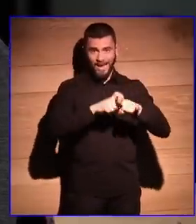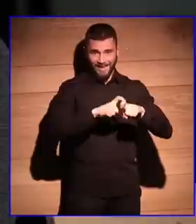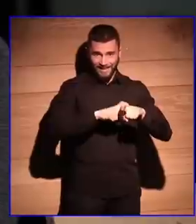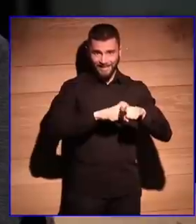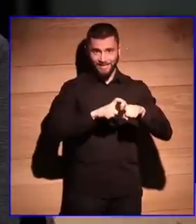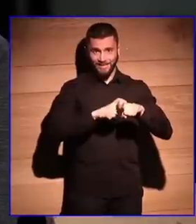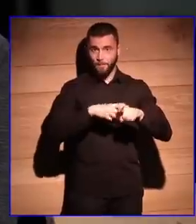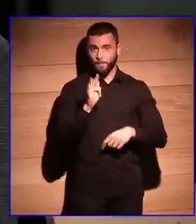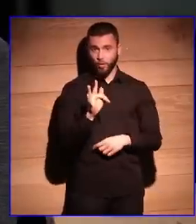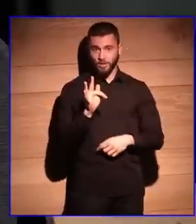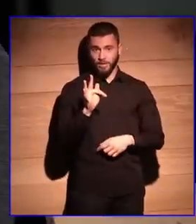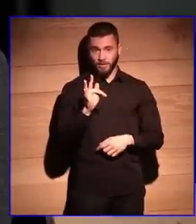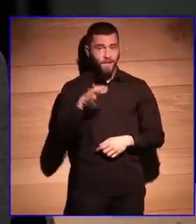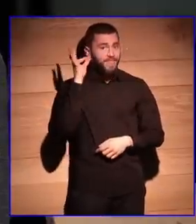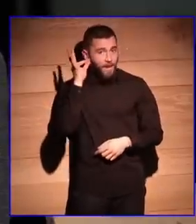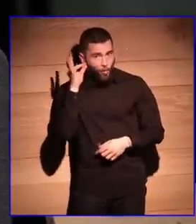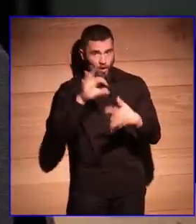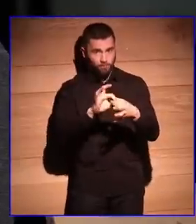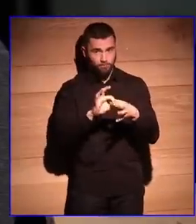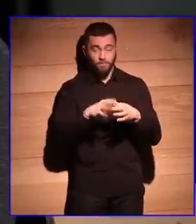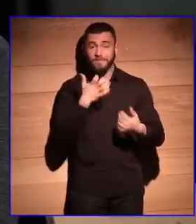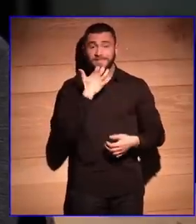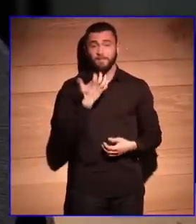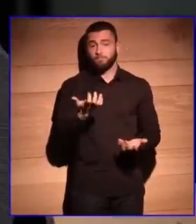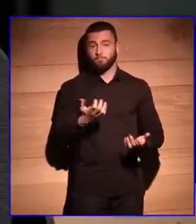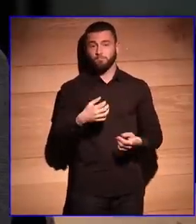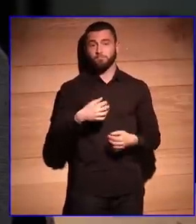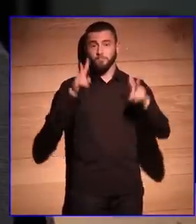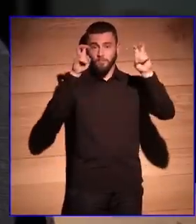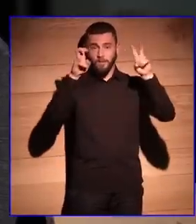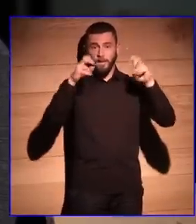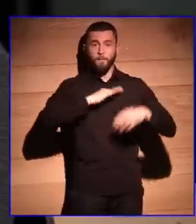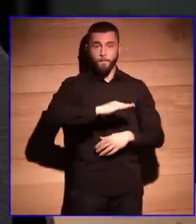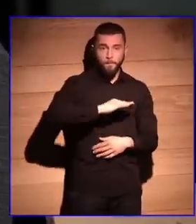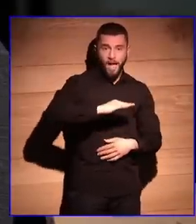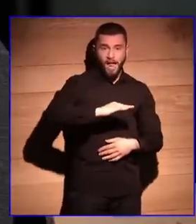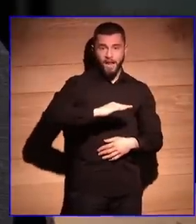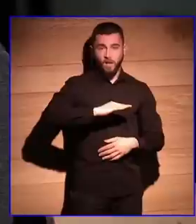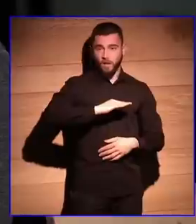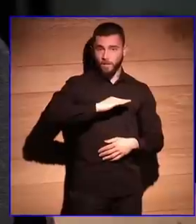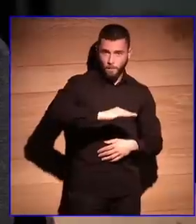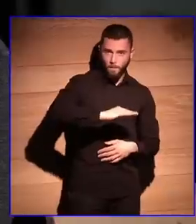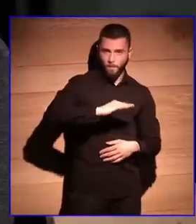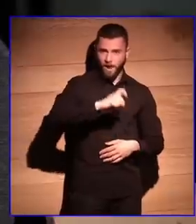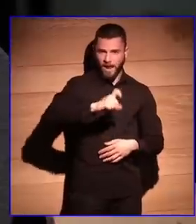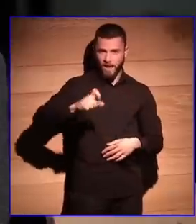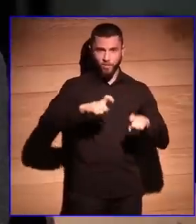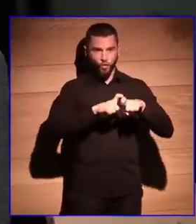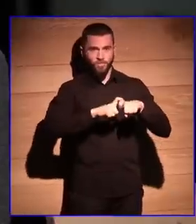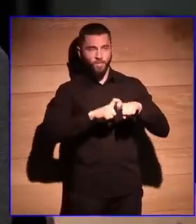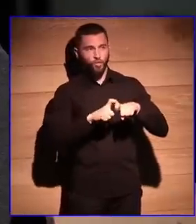característica positiva de la mujer. Si de repente se habla del mal o se habla del malo en esas